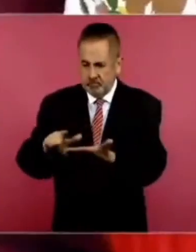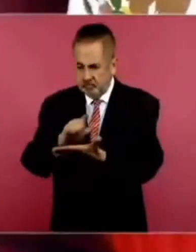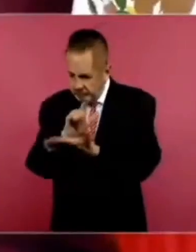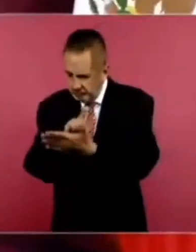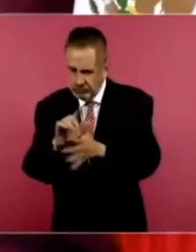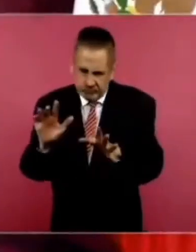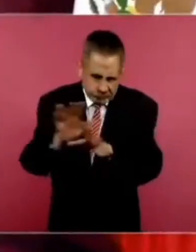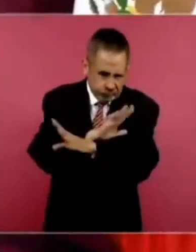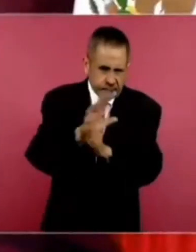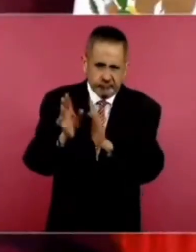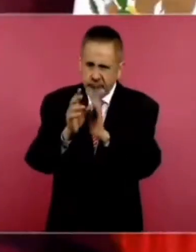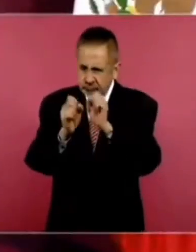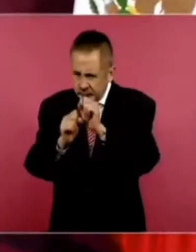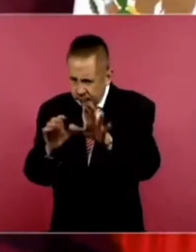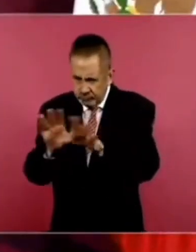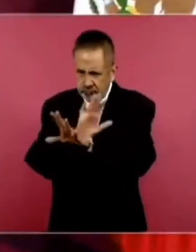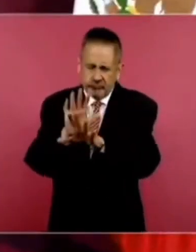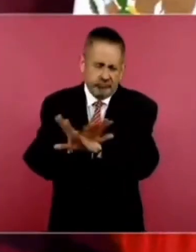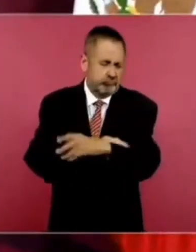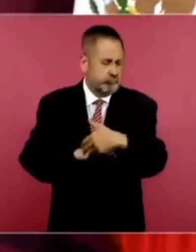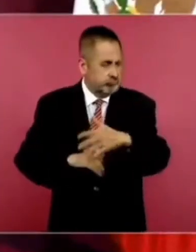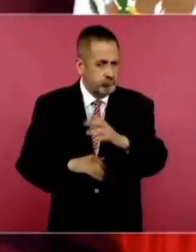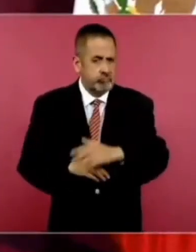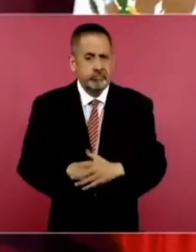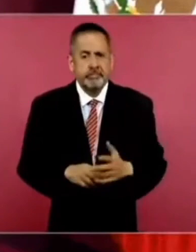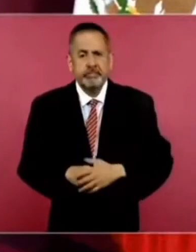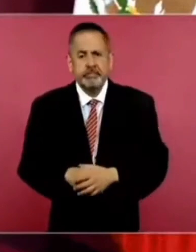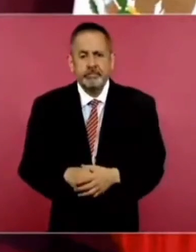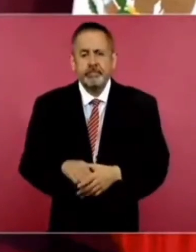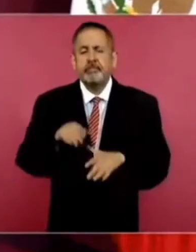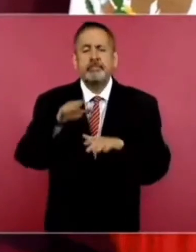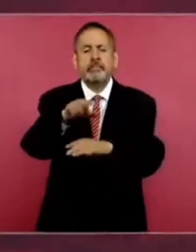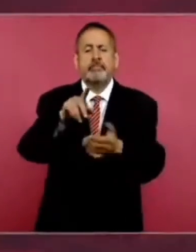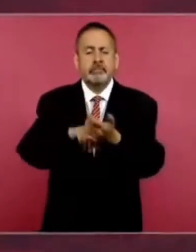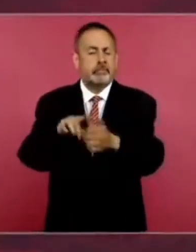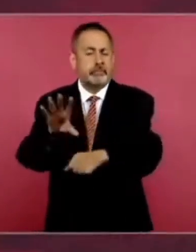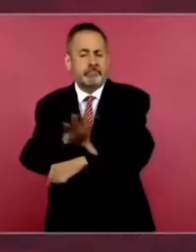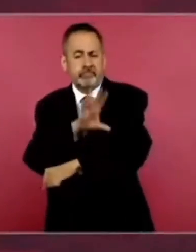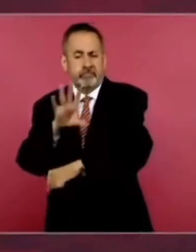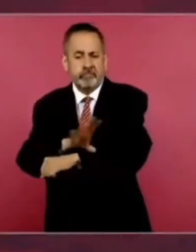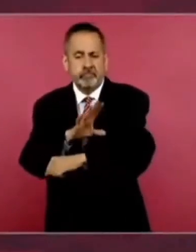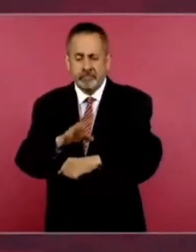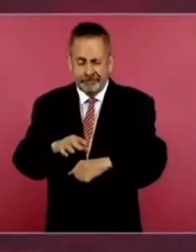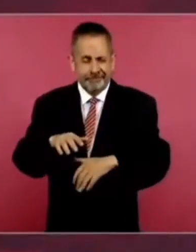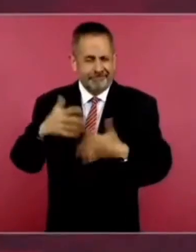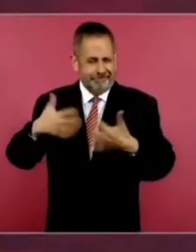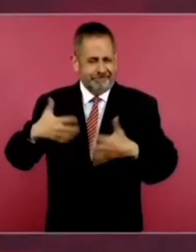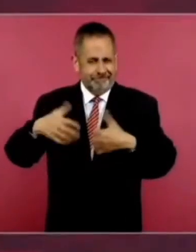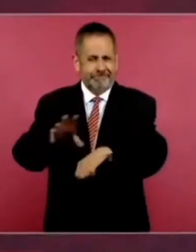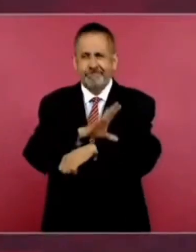Constitución. En el caso de la industria eléctrica, ¿quién comenzó